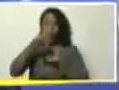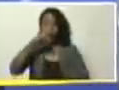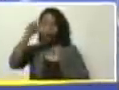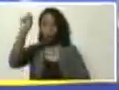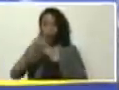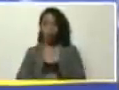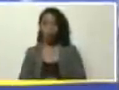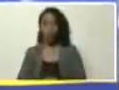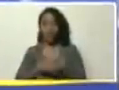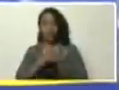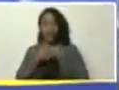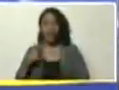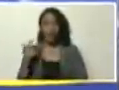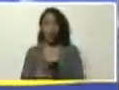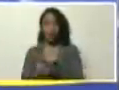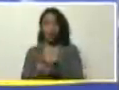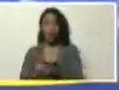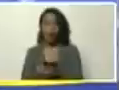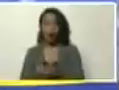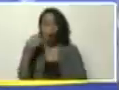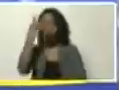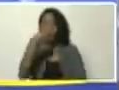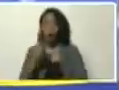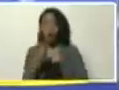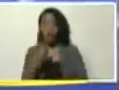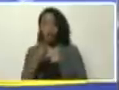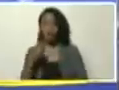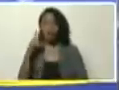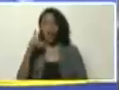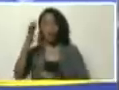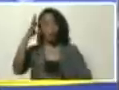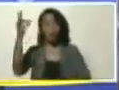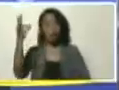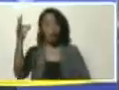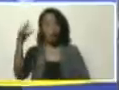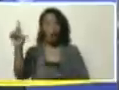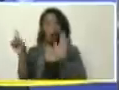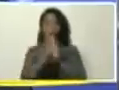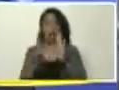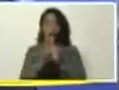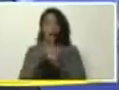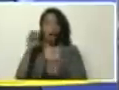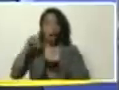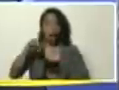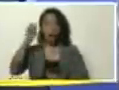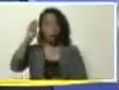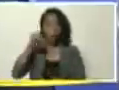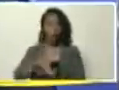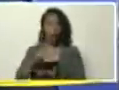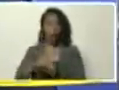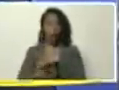querido hermano Joan Contreras, joven presidente del Consejo Legislativo de Miranda,